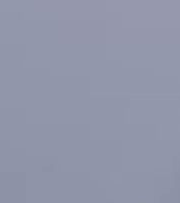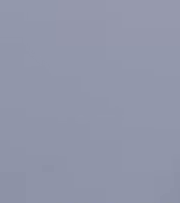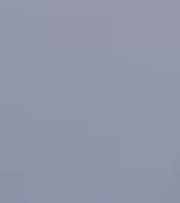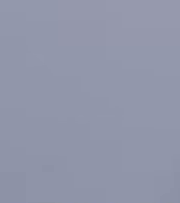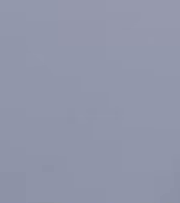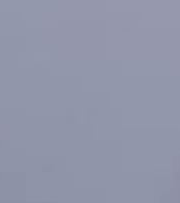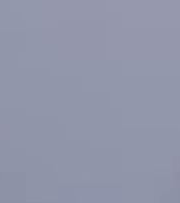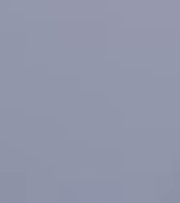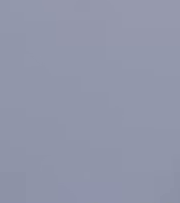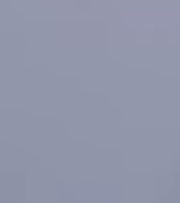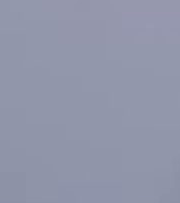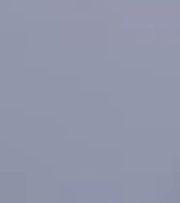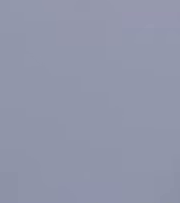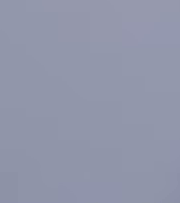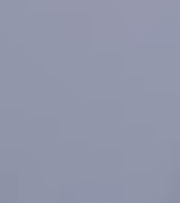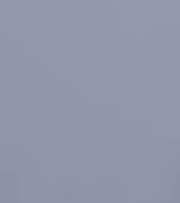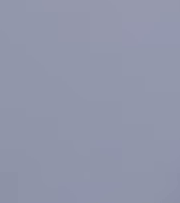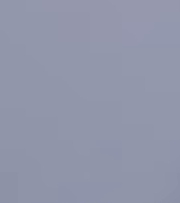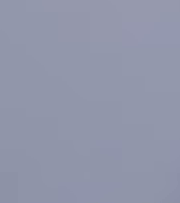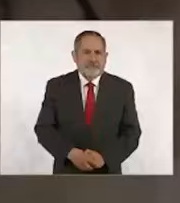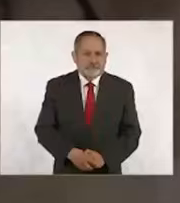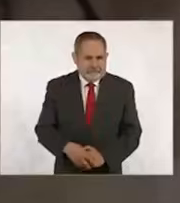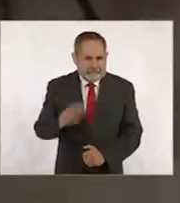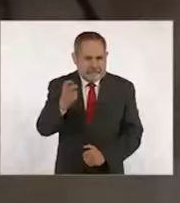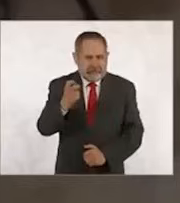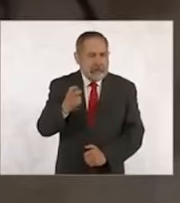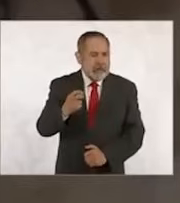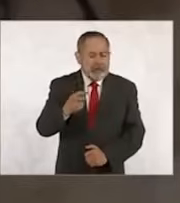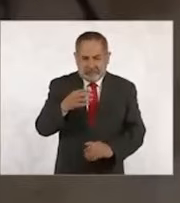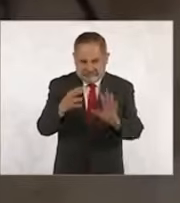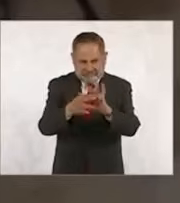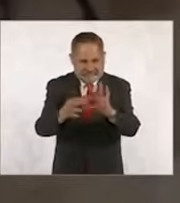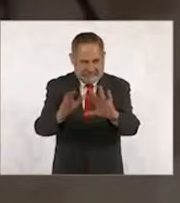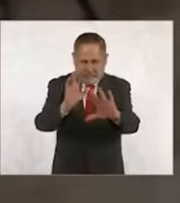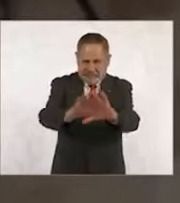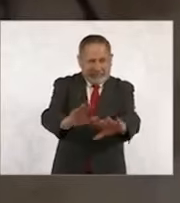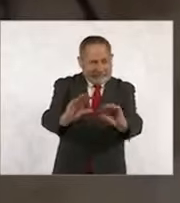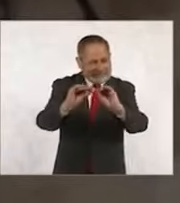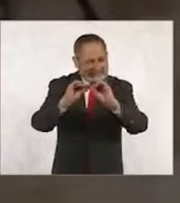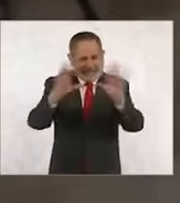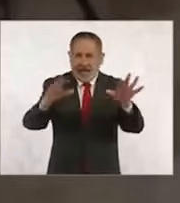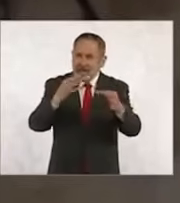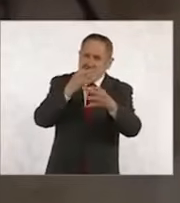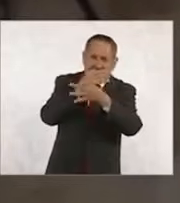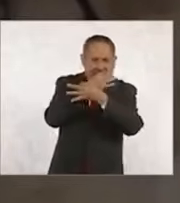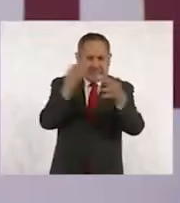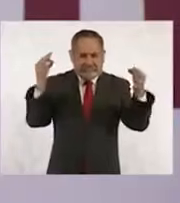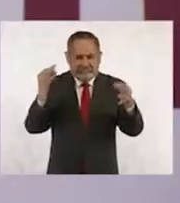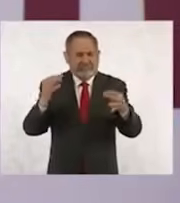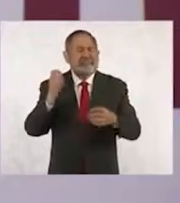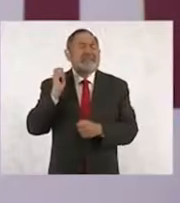real. ¿Cuál es la vida de esos 2 sexenios para tratar de que la Cuarta Transformación no termine como las 3